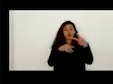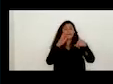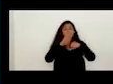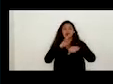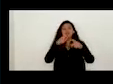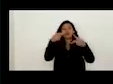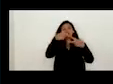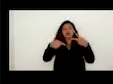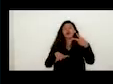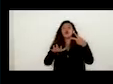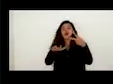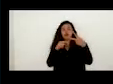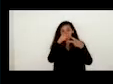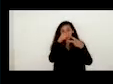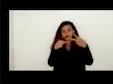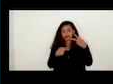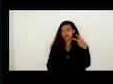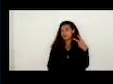equilibrado?